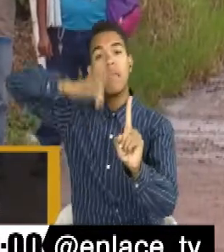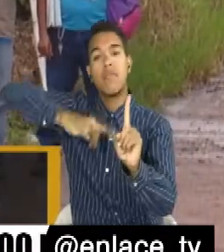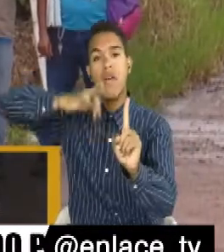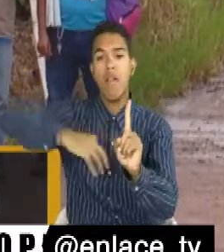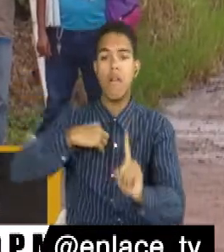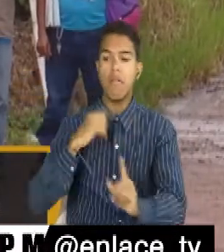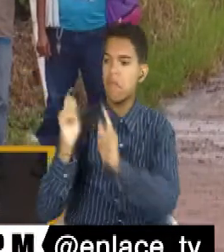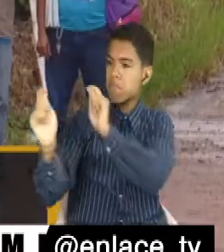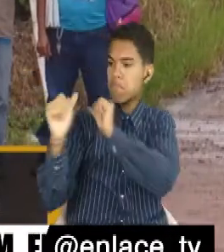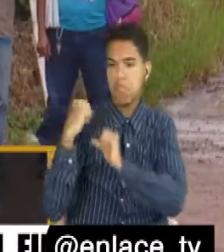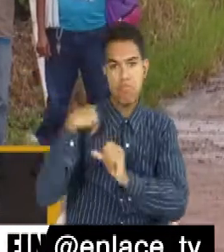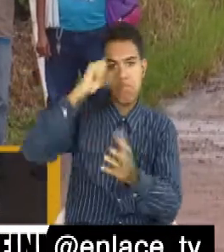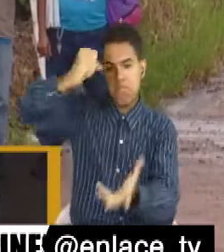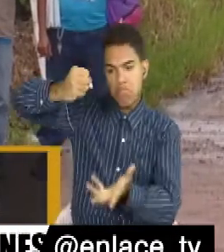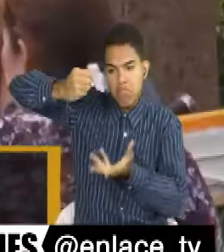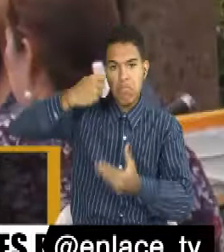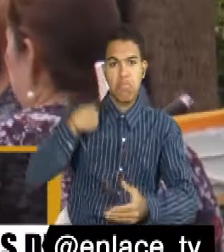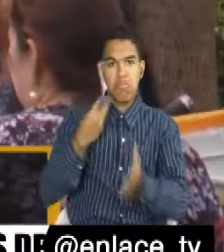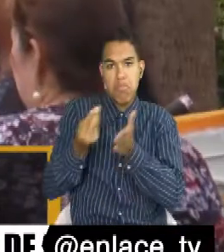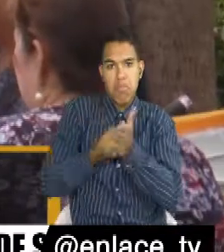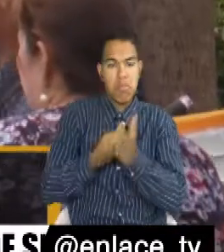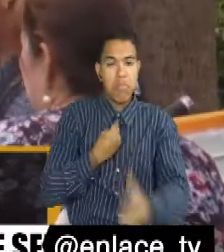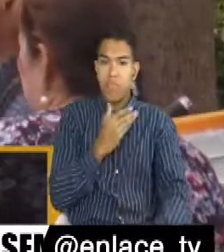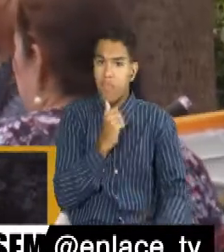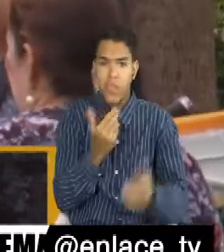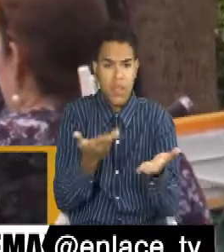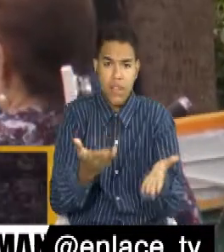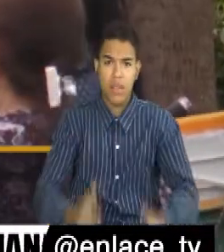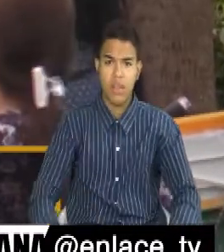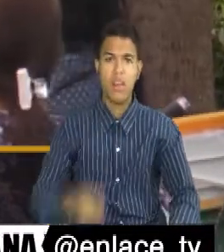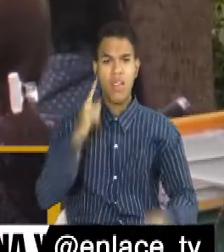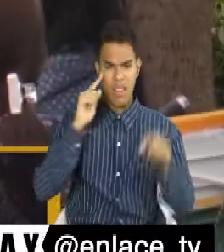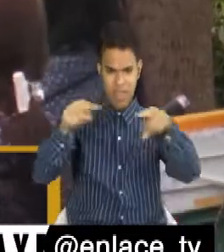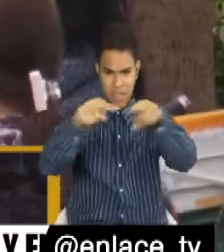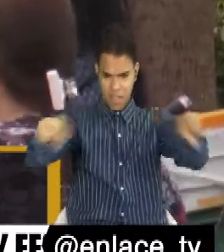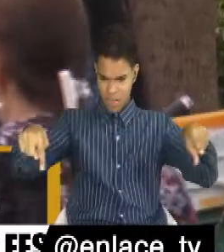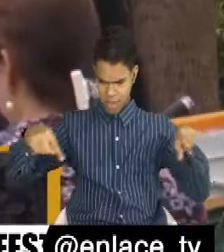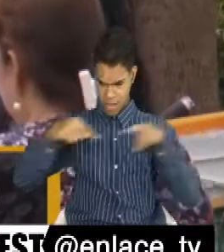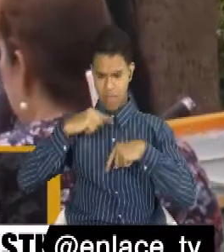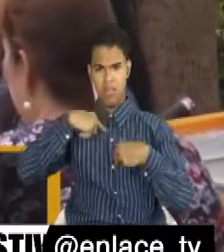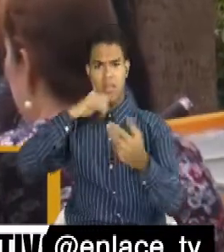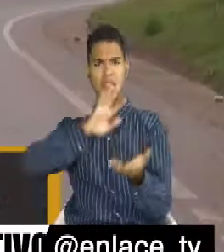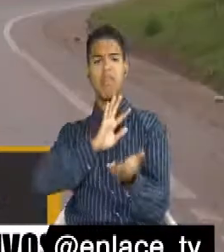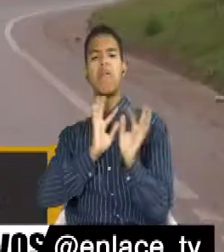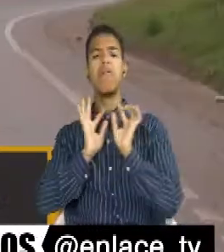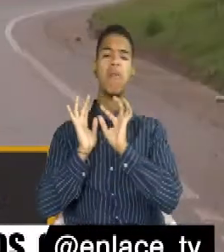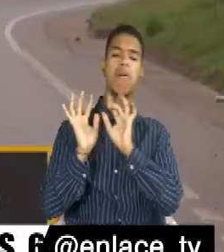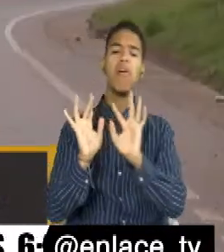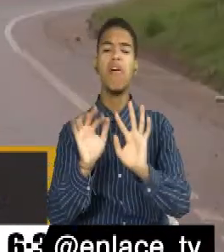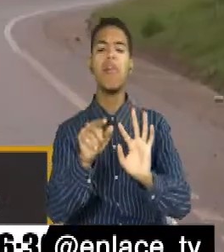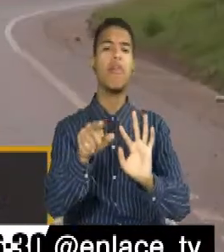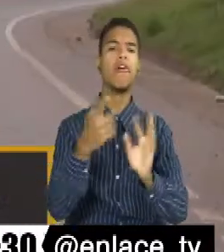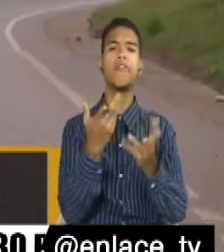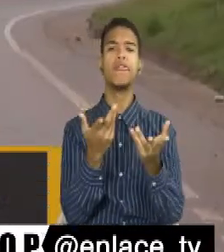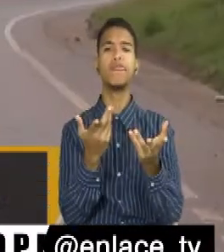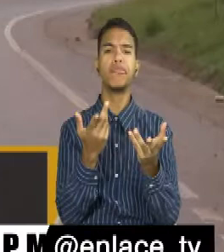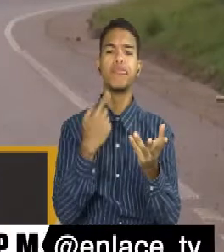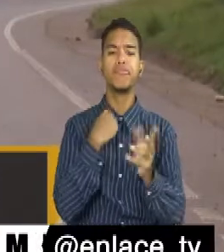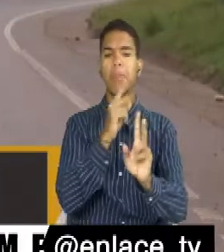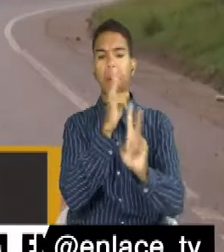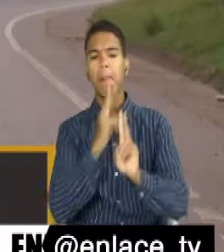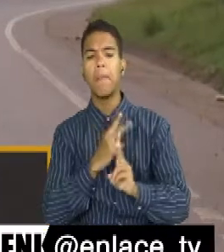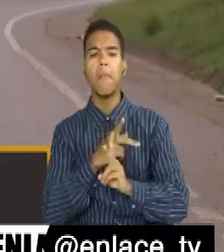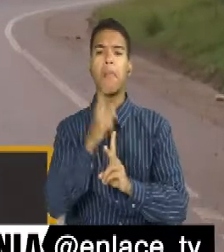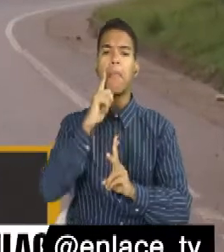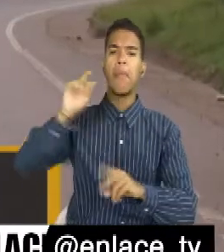este tema que sucede hoy en Barranca Bermeja. En la oficina nadie responde porque dicen que no tiene voz ni voto